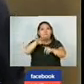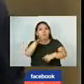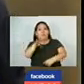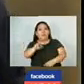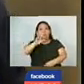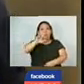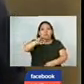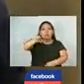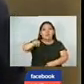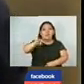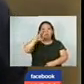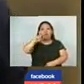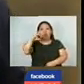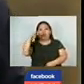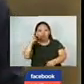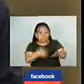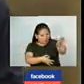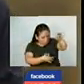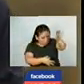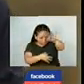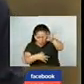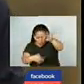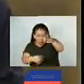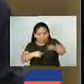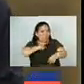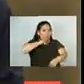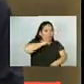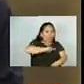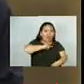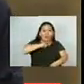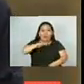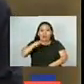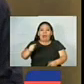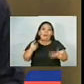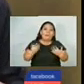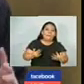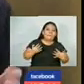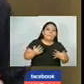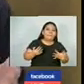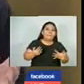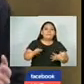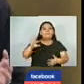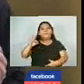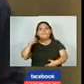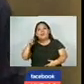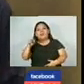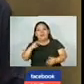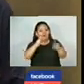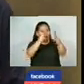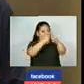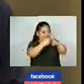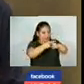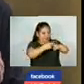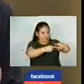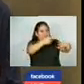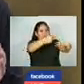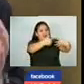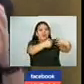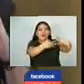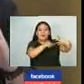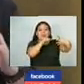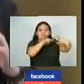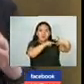Más de 3.200 solicitudes de imposición de medidas que ha hecho la Fiscalía y con esta reforma lo que vamos a